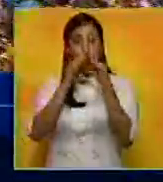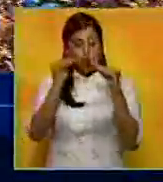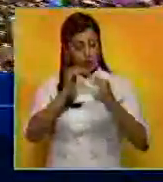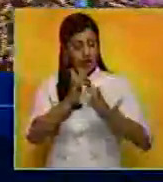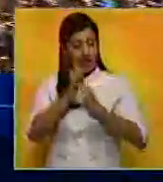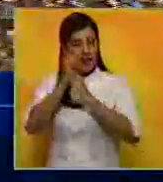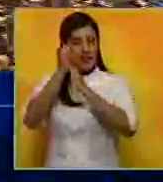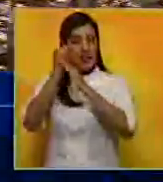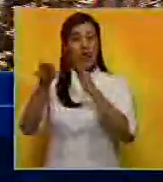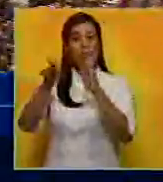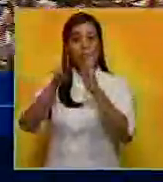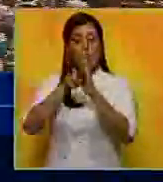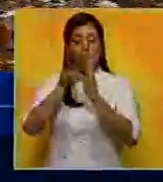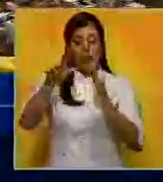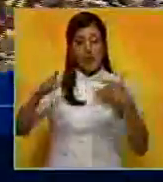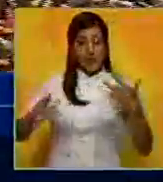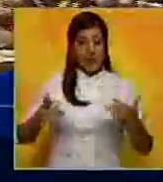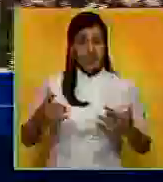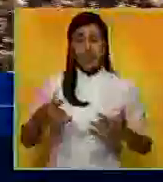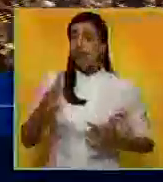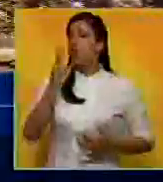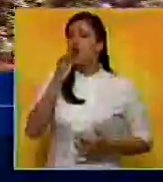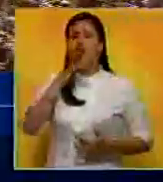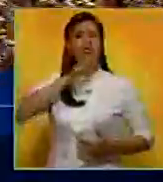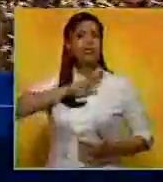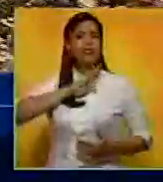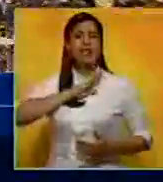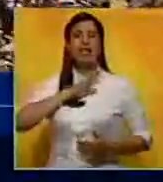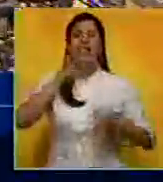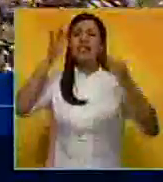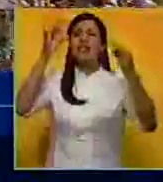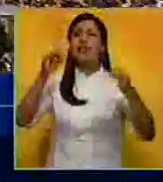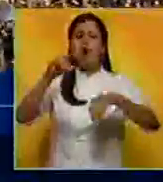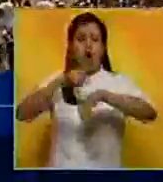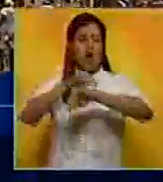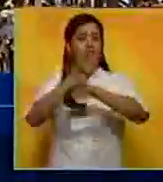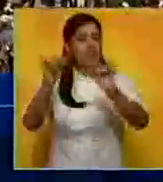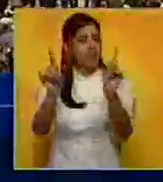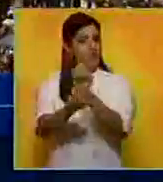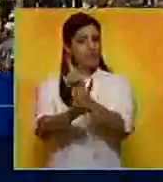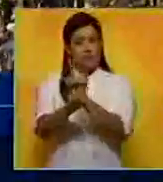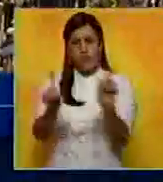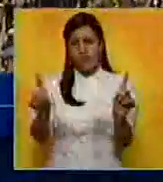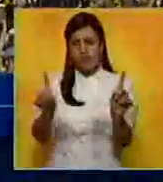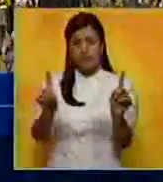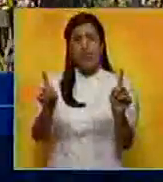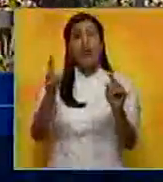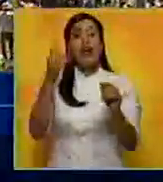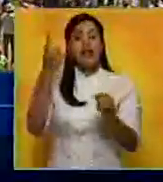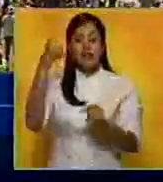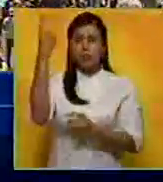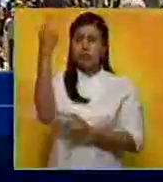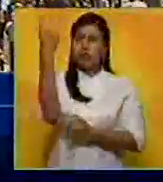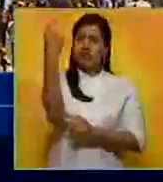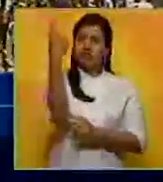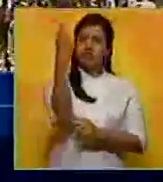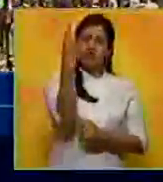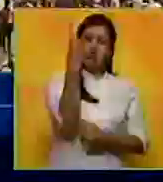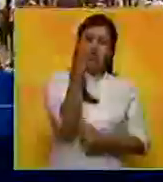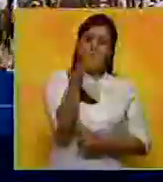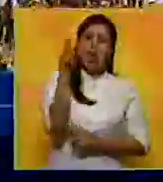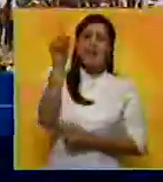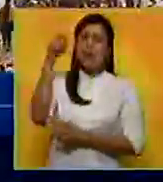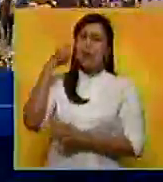líderes han reiterado que esta actividad no tiene hora de finalización ha sobrevolado también un helicóptero sobre el